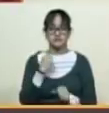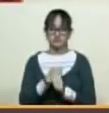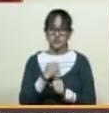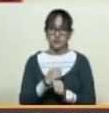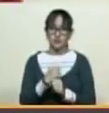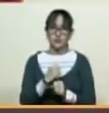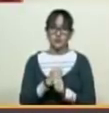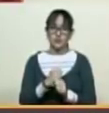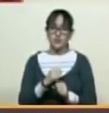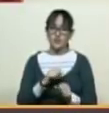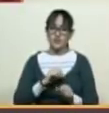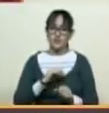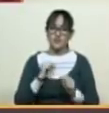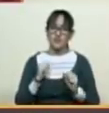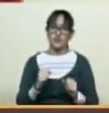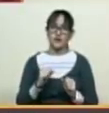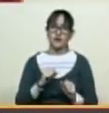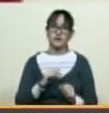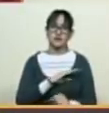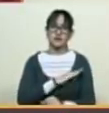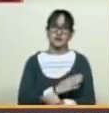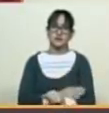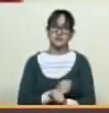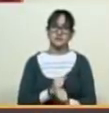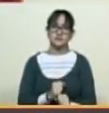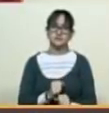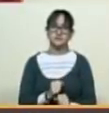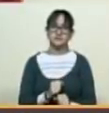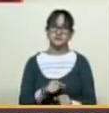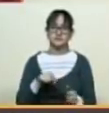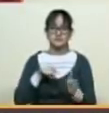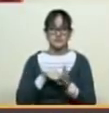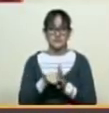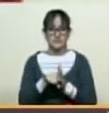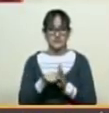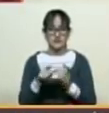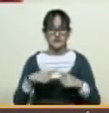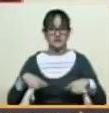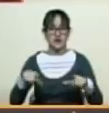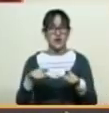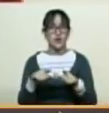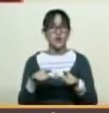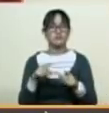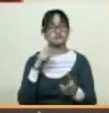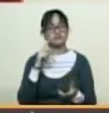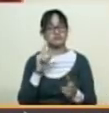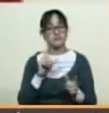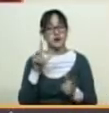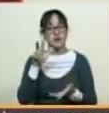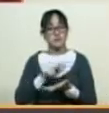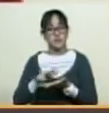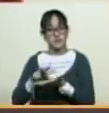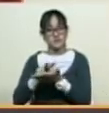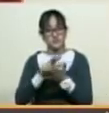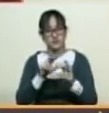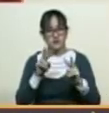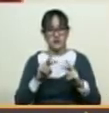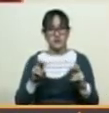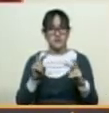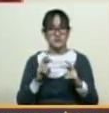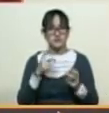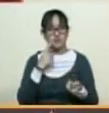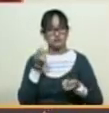trabajando intensamente en el salón de sesiones para hacer las aprobaciones, las revisiones y